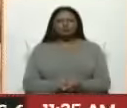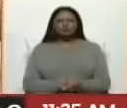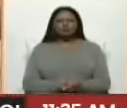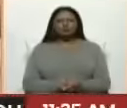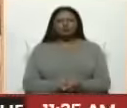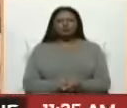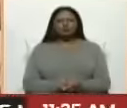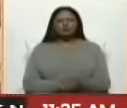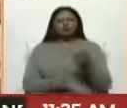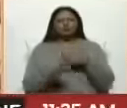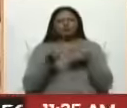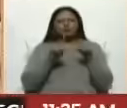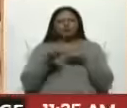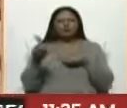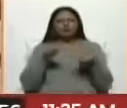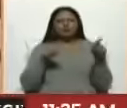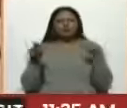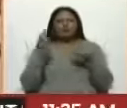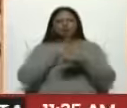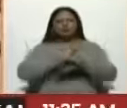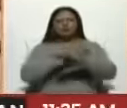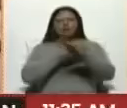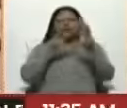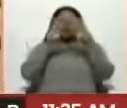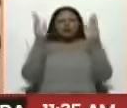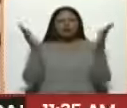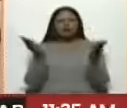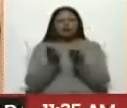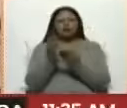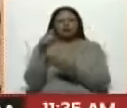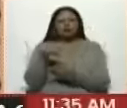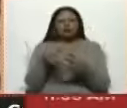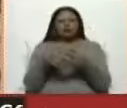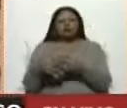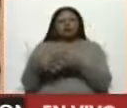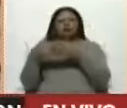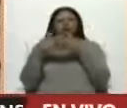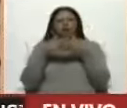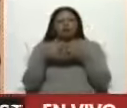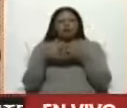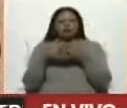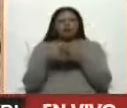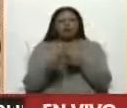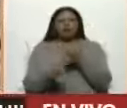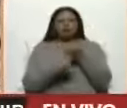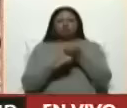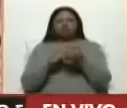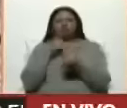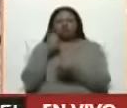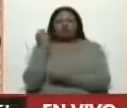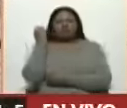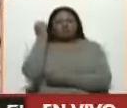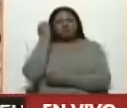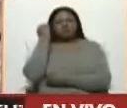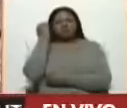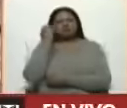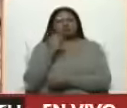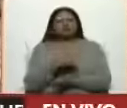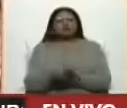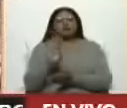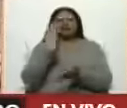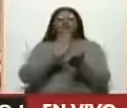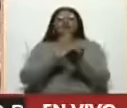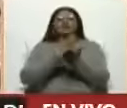estaban, como quien dice, dividido el poder en el mundo. Hoy Estados Unidos sustenta su tesis, bueno, que un solo centro de